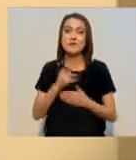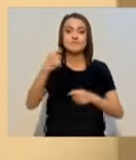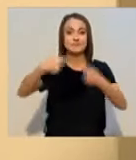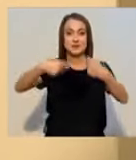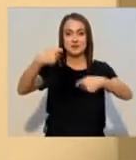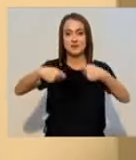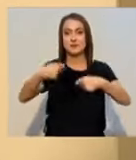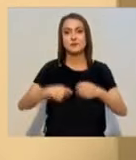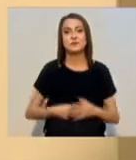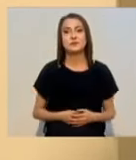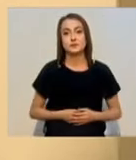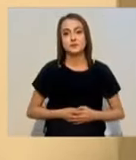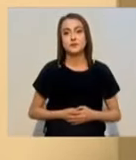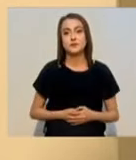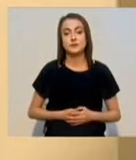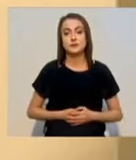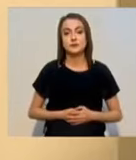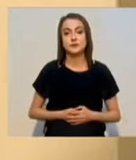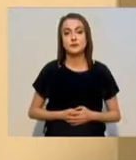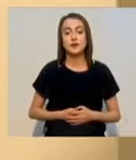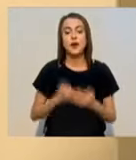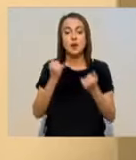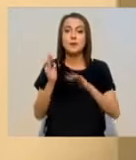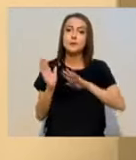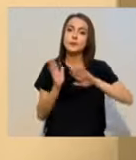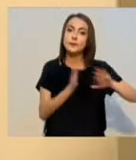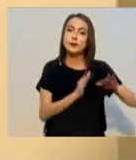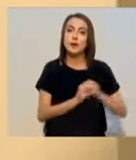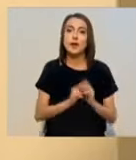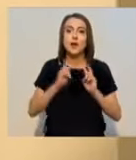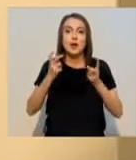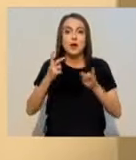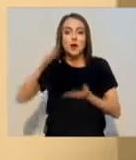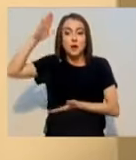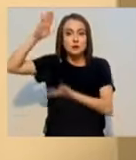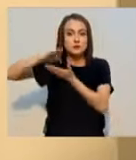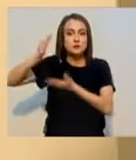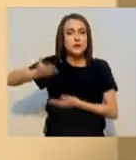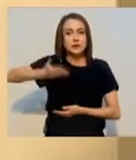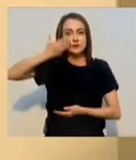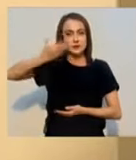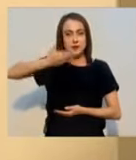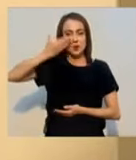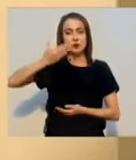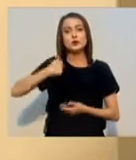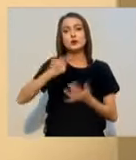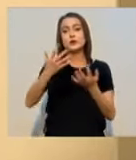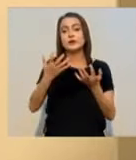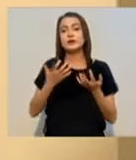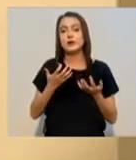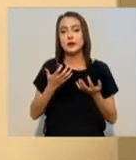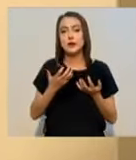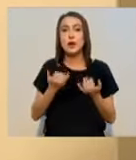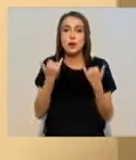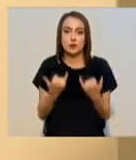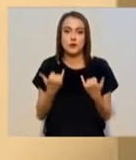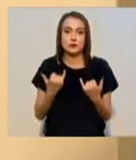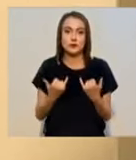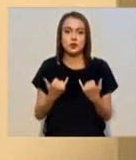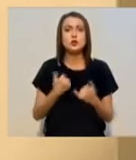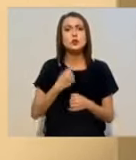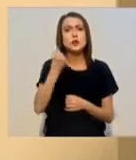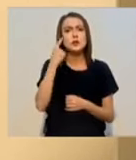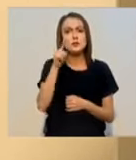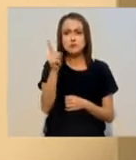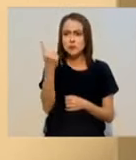en septiembre. En cuanto a los ventiladores, quiero darles una actualización. Entendí